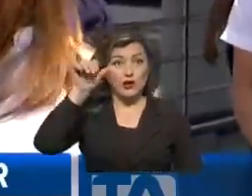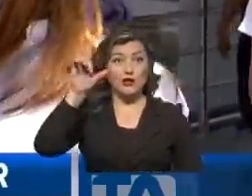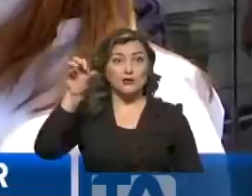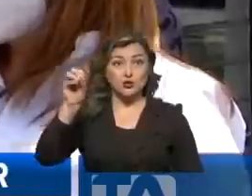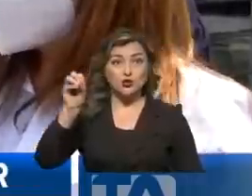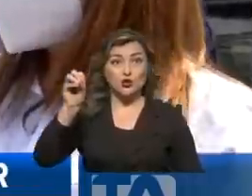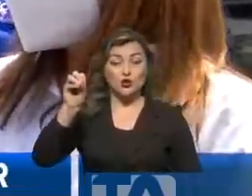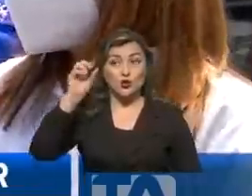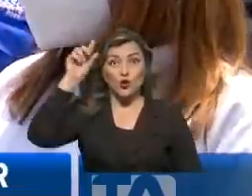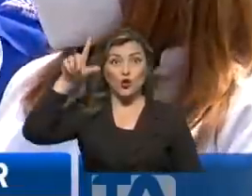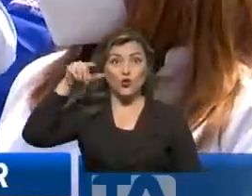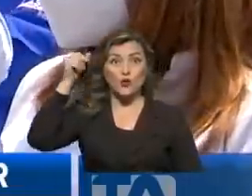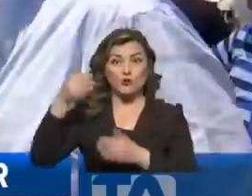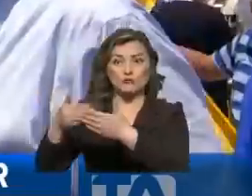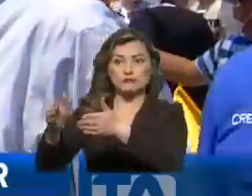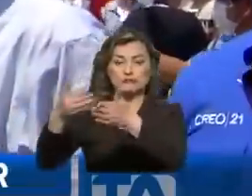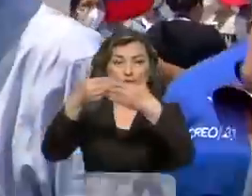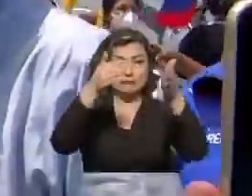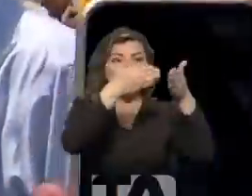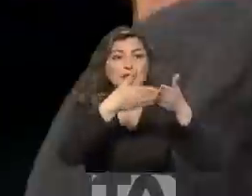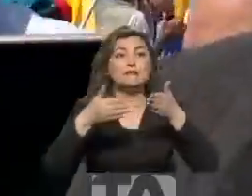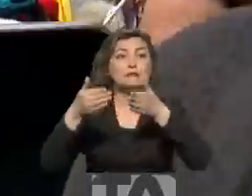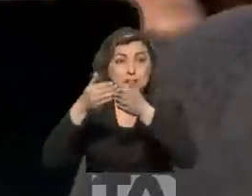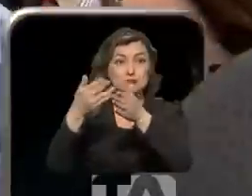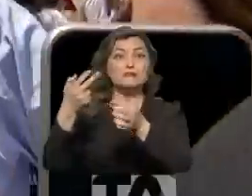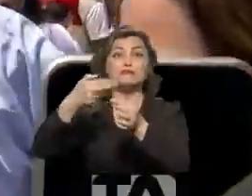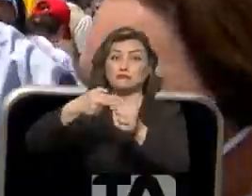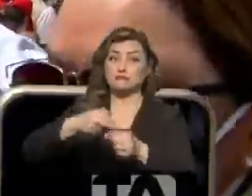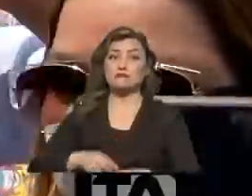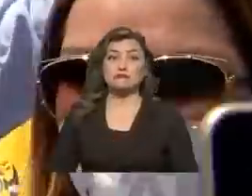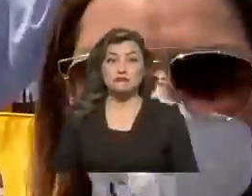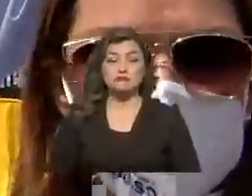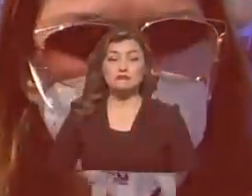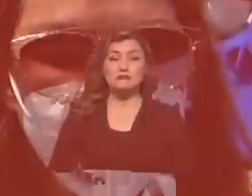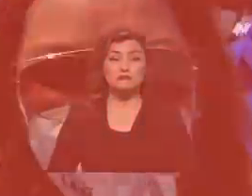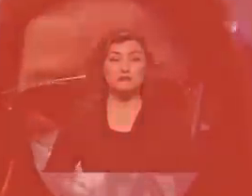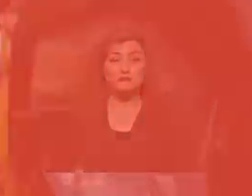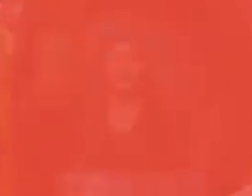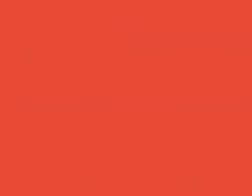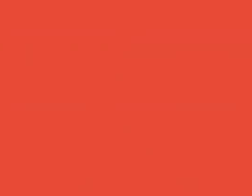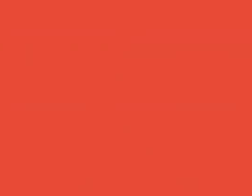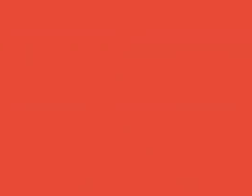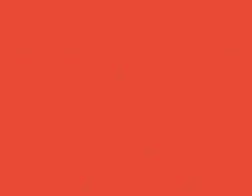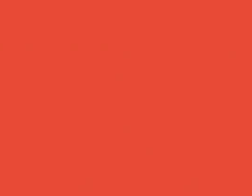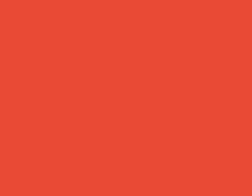abrir su gobierno a otros sectores. En Quito, Freddy Paredes, 24 horas.